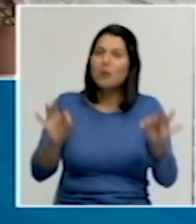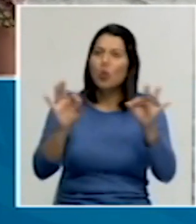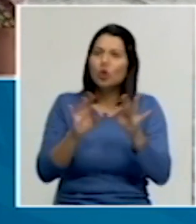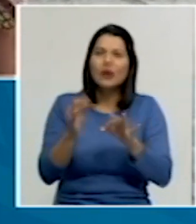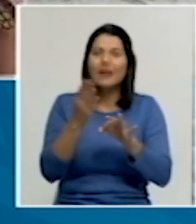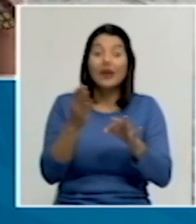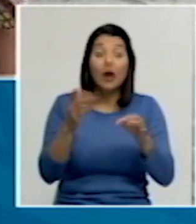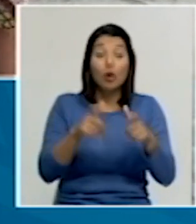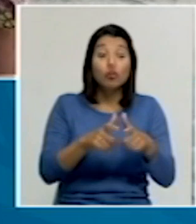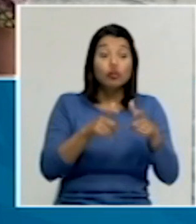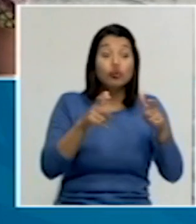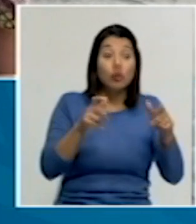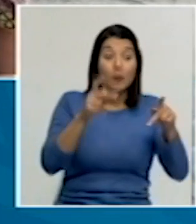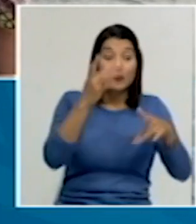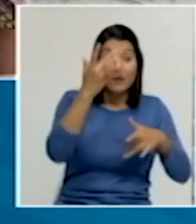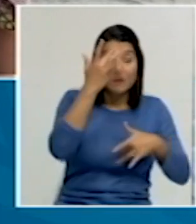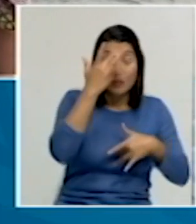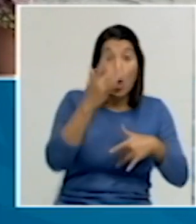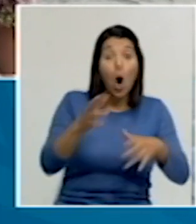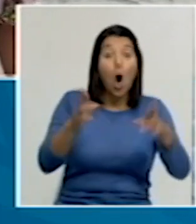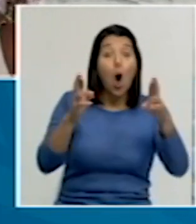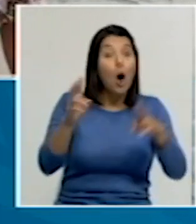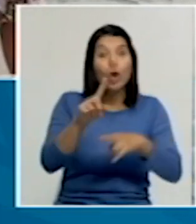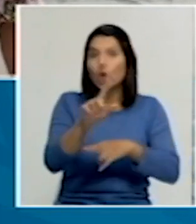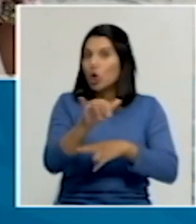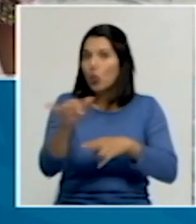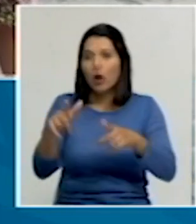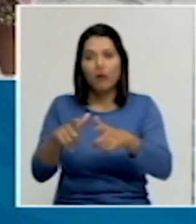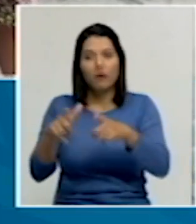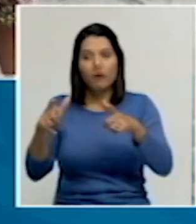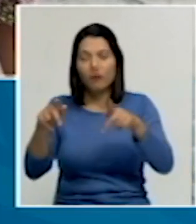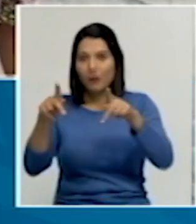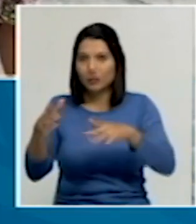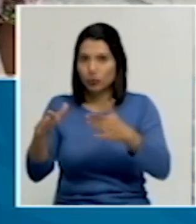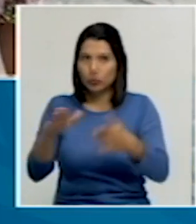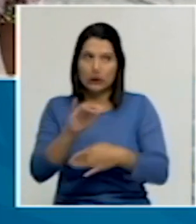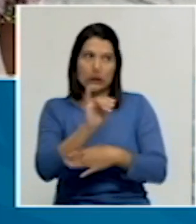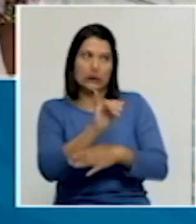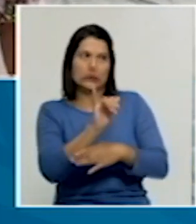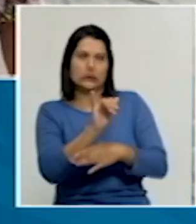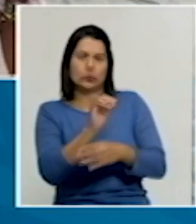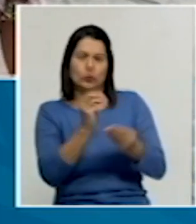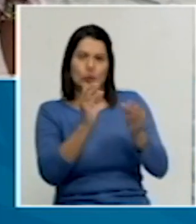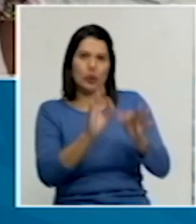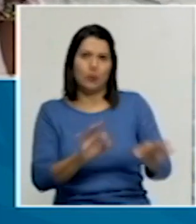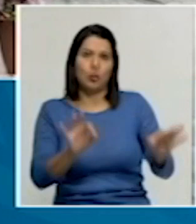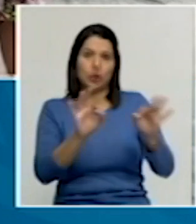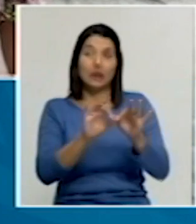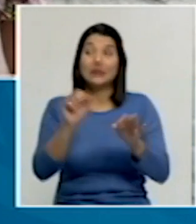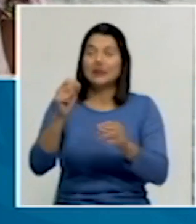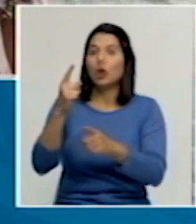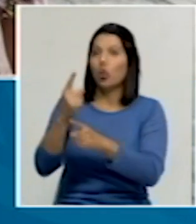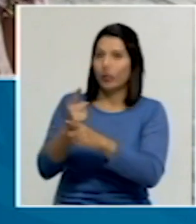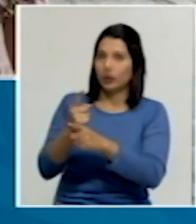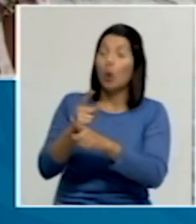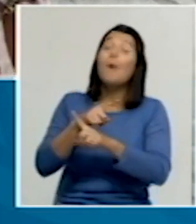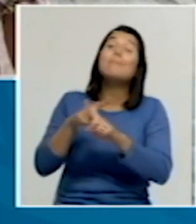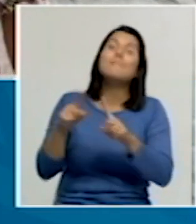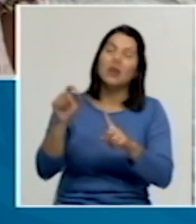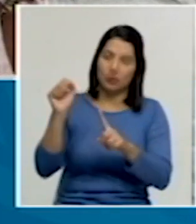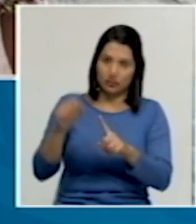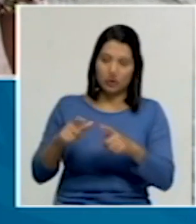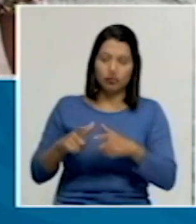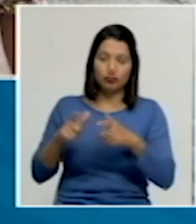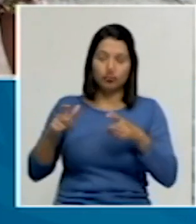un incremento en las muertes, Eso es aunque sí, fundamental. sí, correcto, aunque sí en hospitalizaciones,